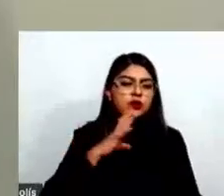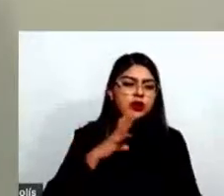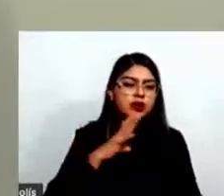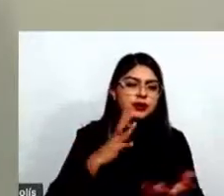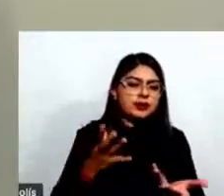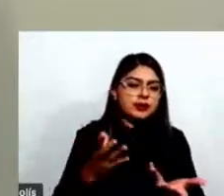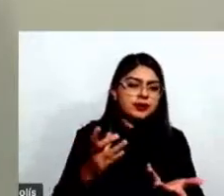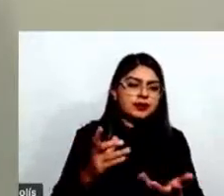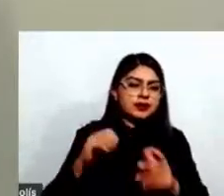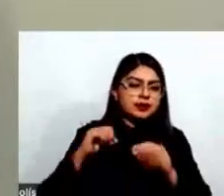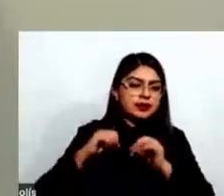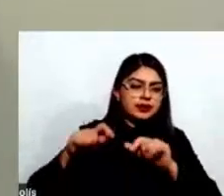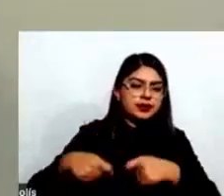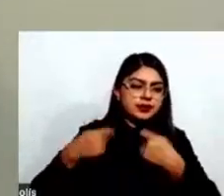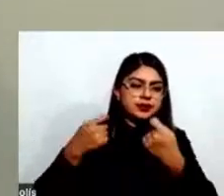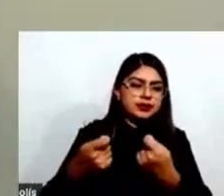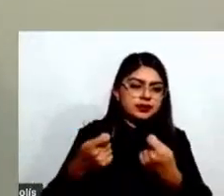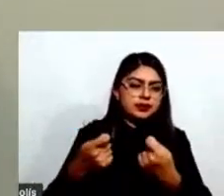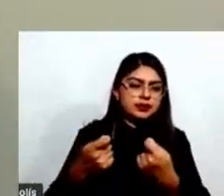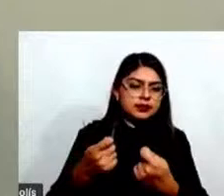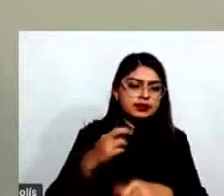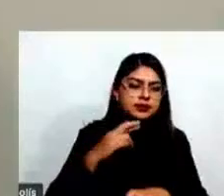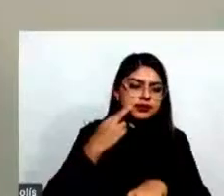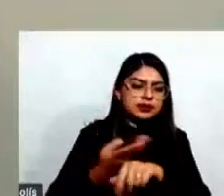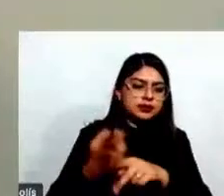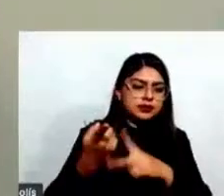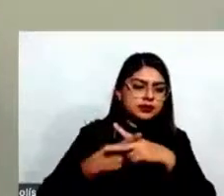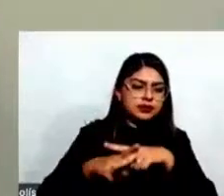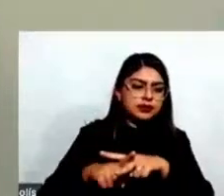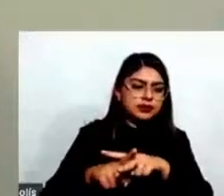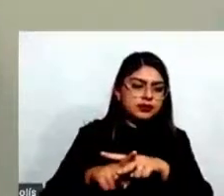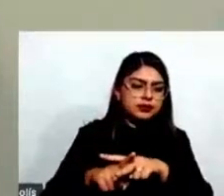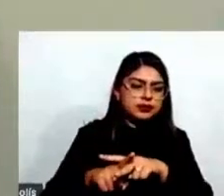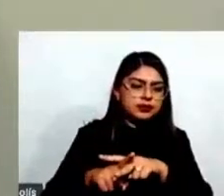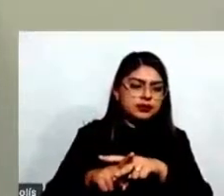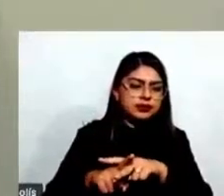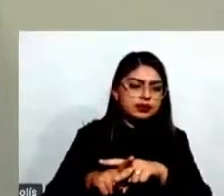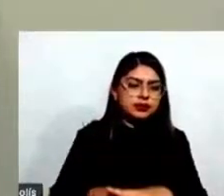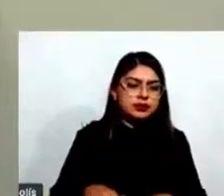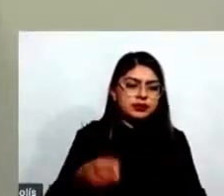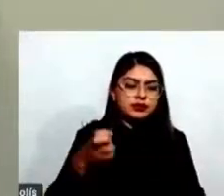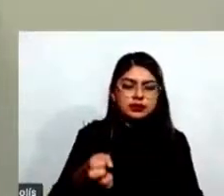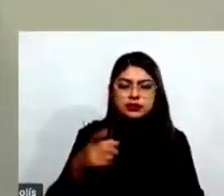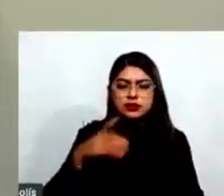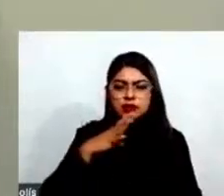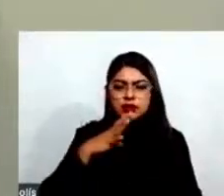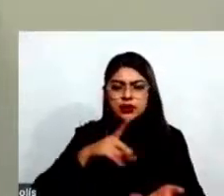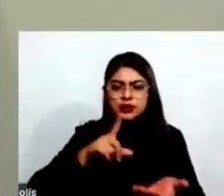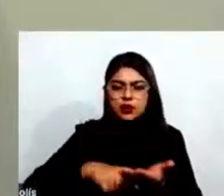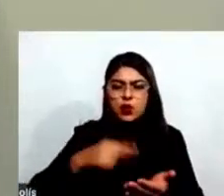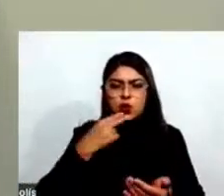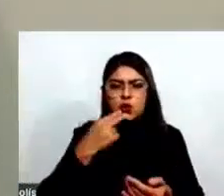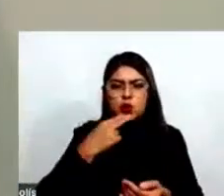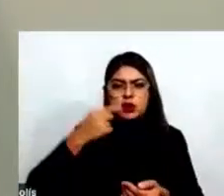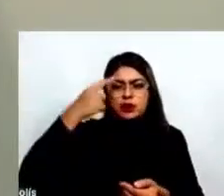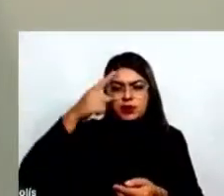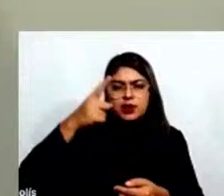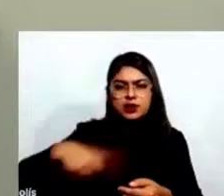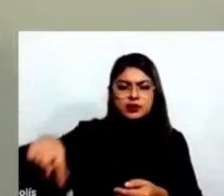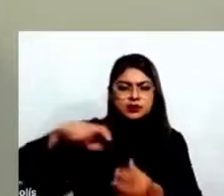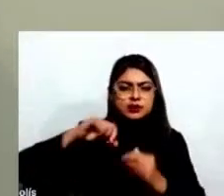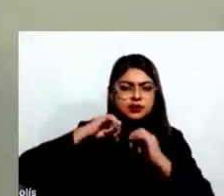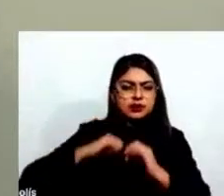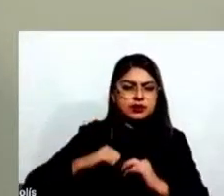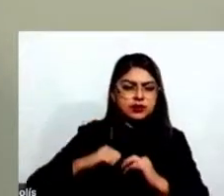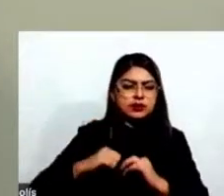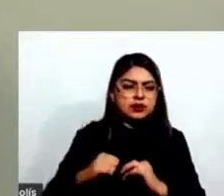inicial. El uso irrestricto de esta facultad puede también ser utilizado por los órganos encargados de la ratificación como